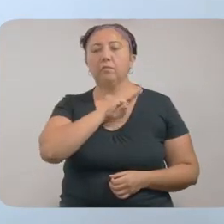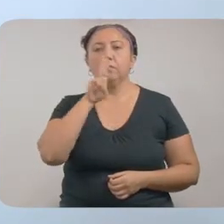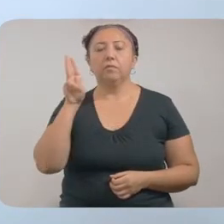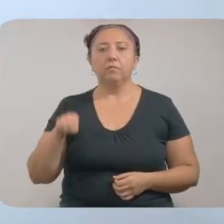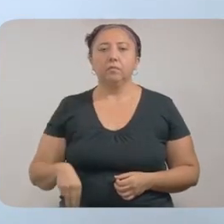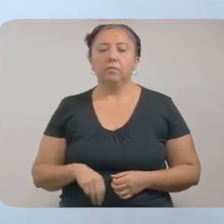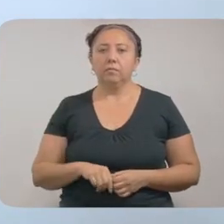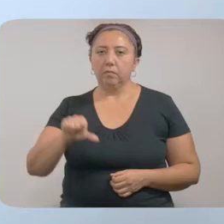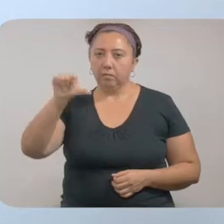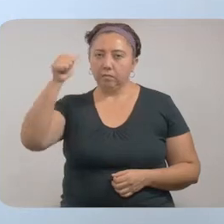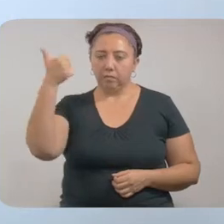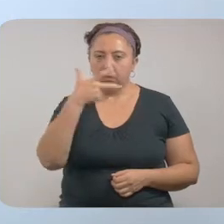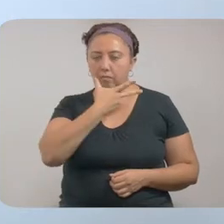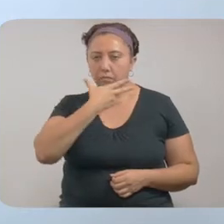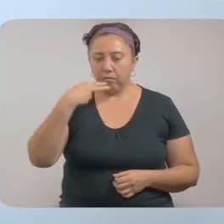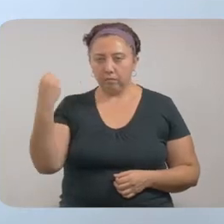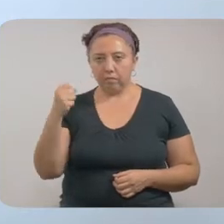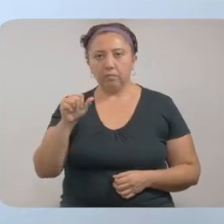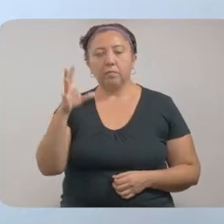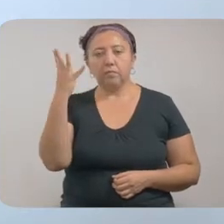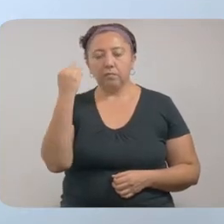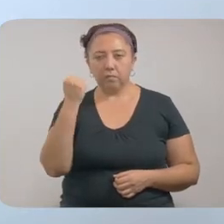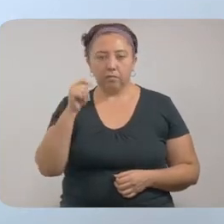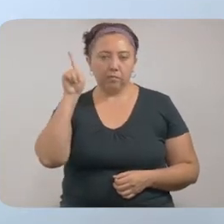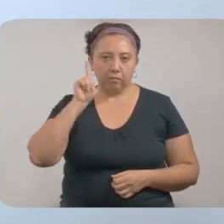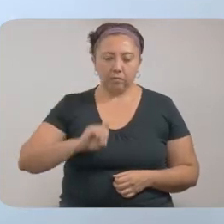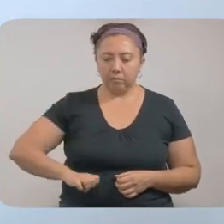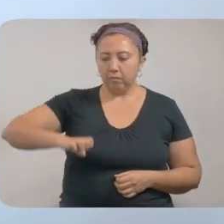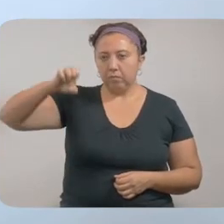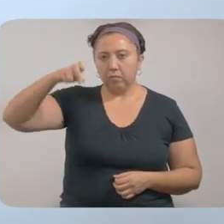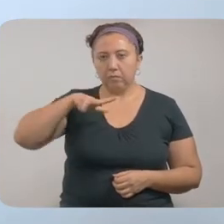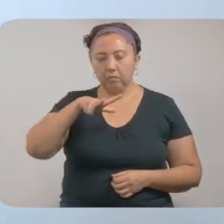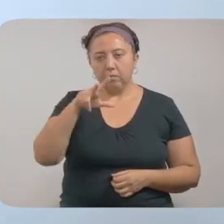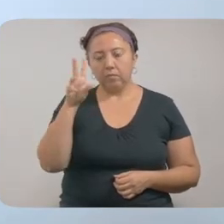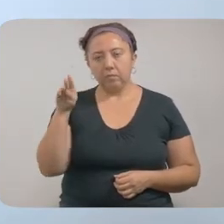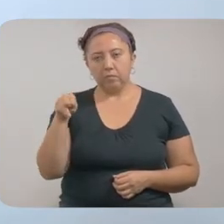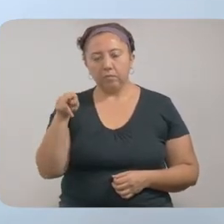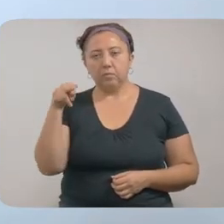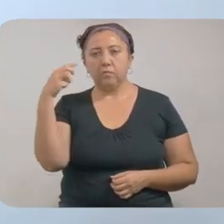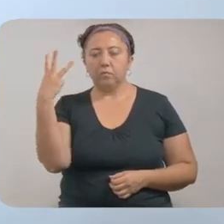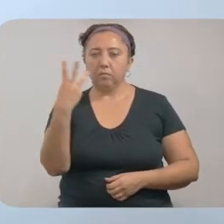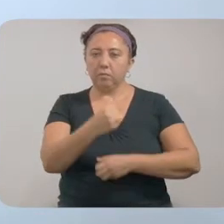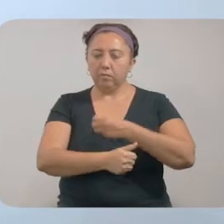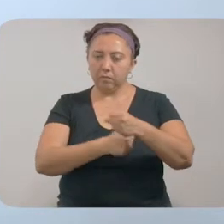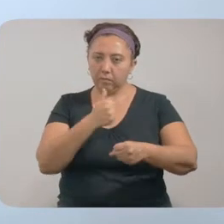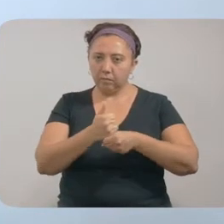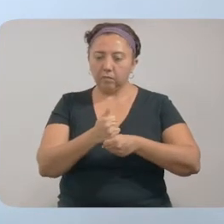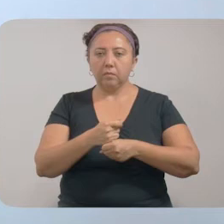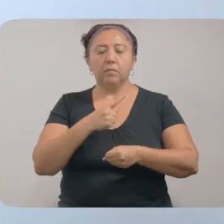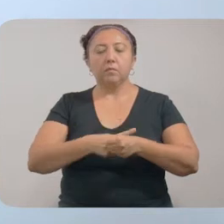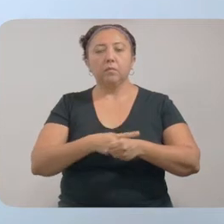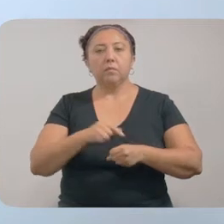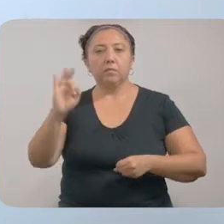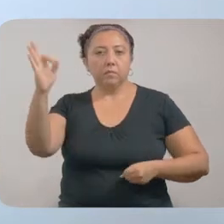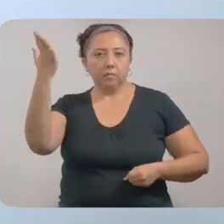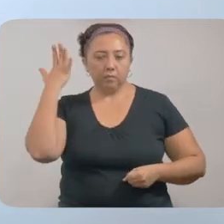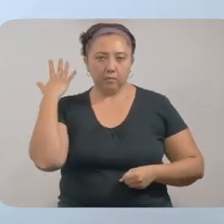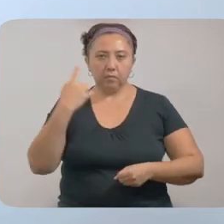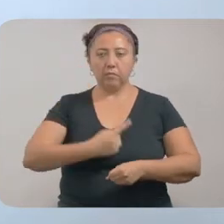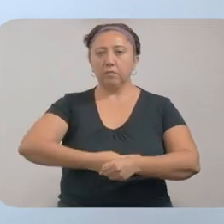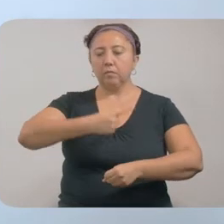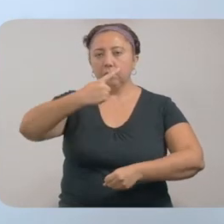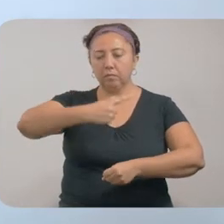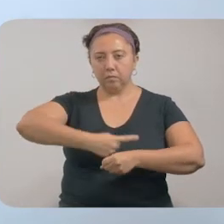son 11 hombres y 9 mujeres de un rango de edad de 18 a 83 años sus principales enfermedades fueron